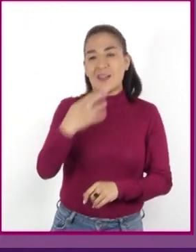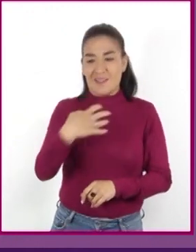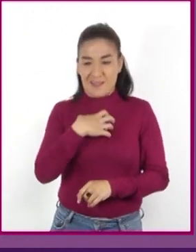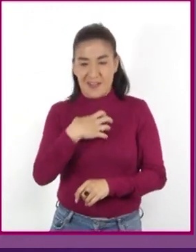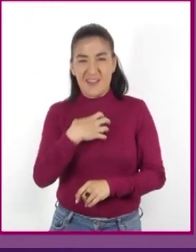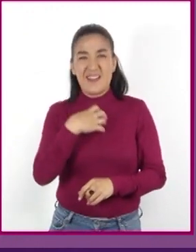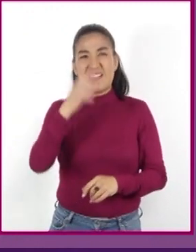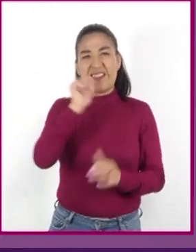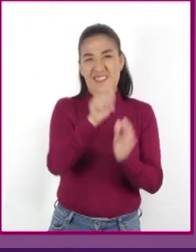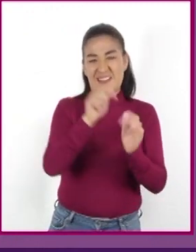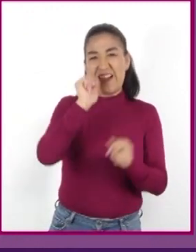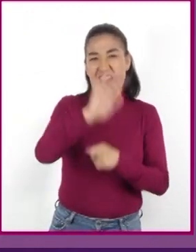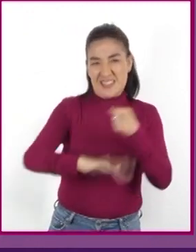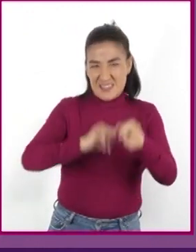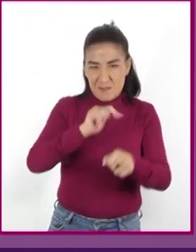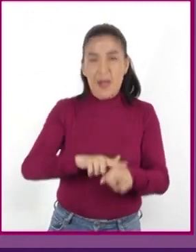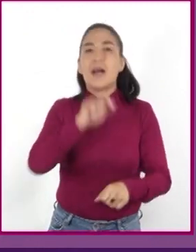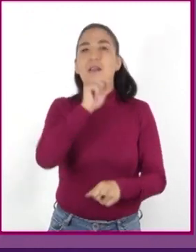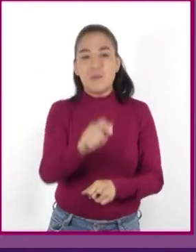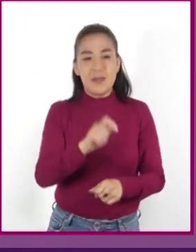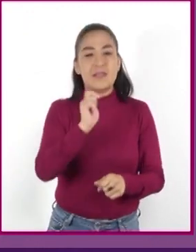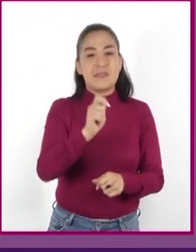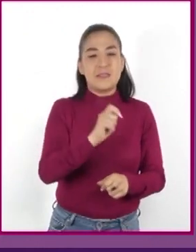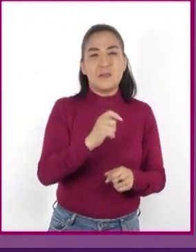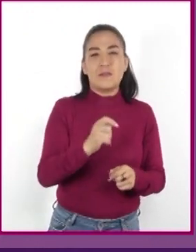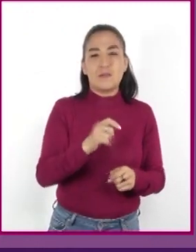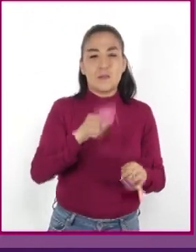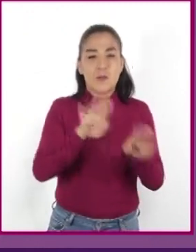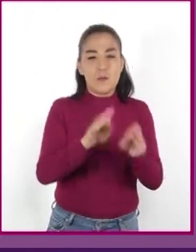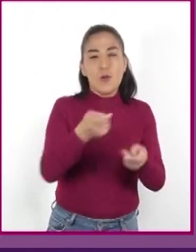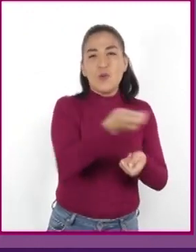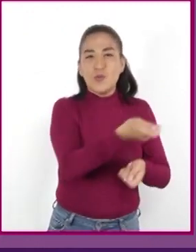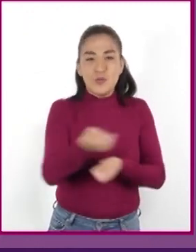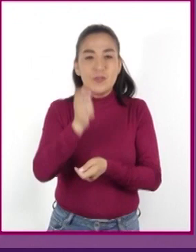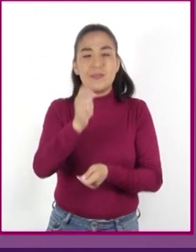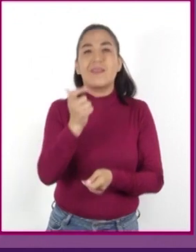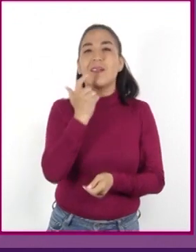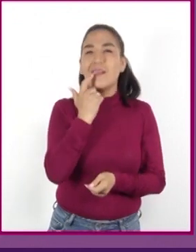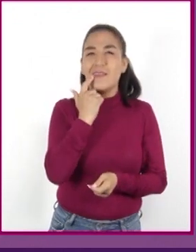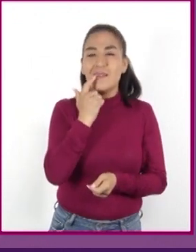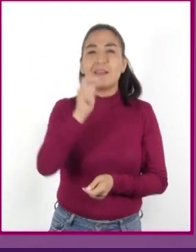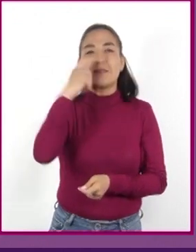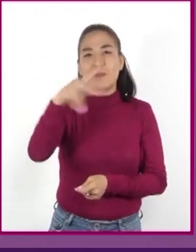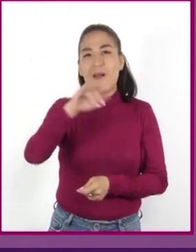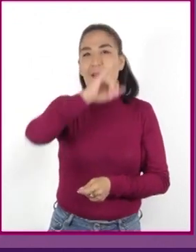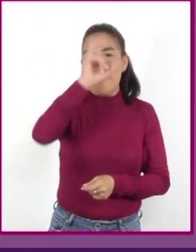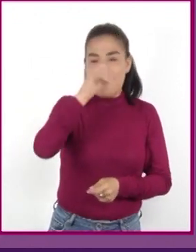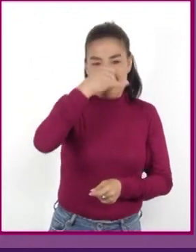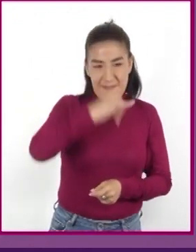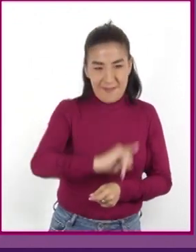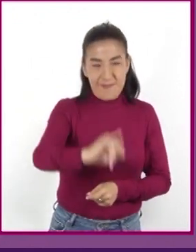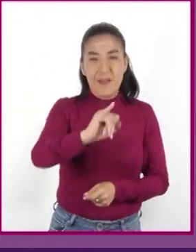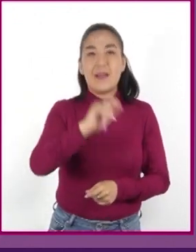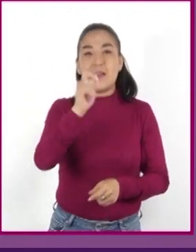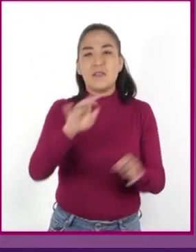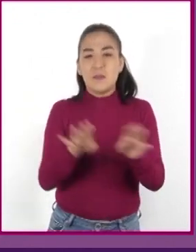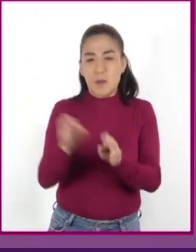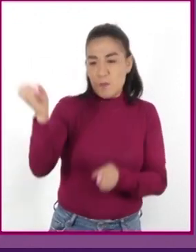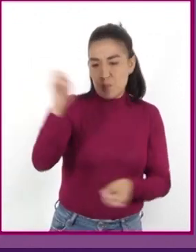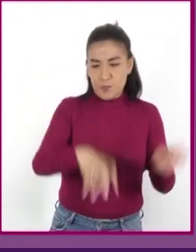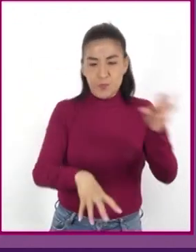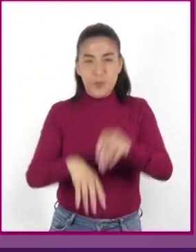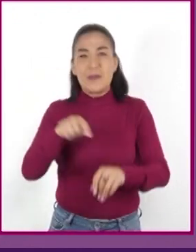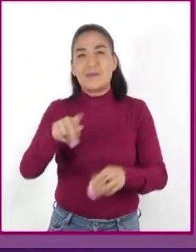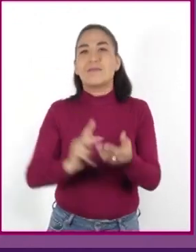muertos. Las teclas de los pianos se elaboraban con el marfil de los colmillos de elefantes. Todos los materiales en sí provenían de la